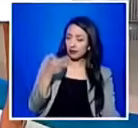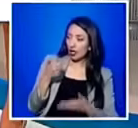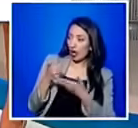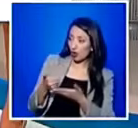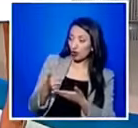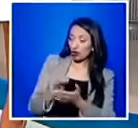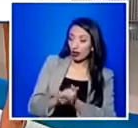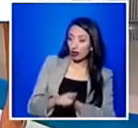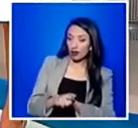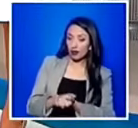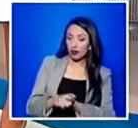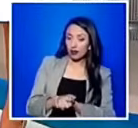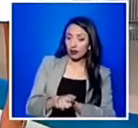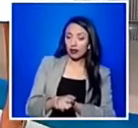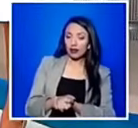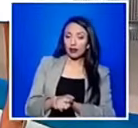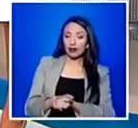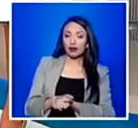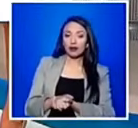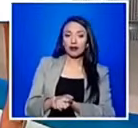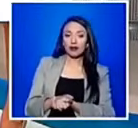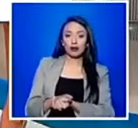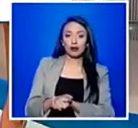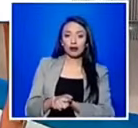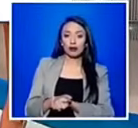mucha paciencia.